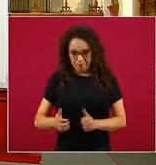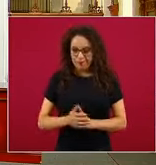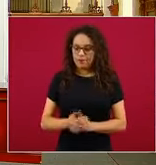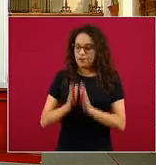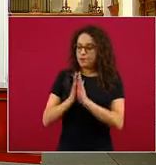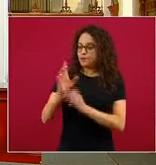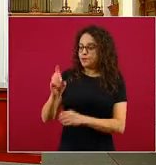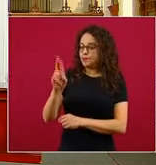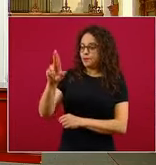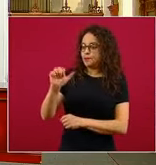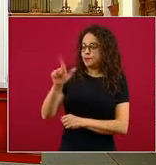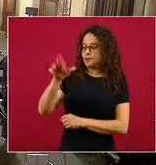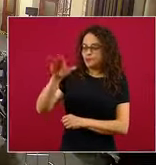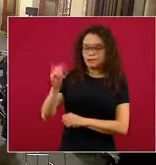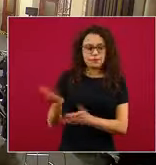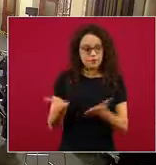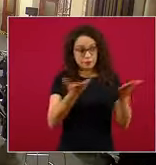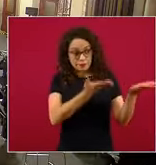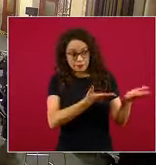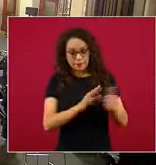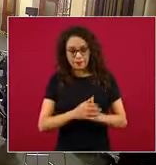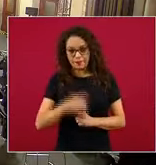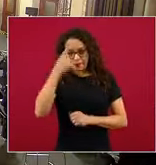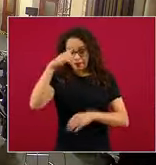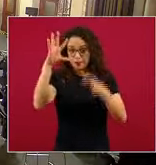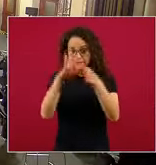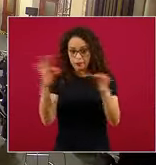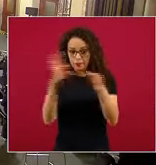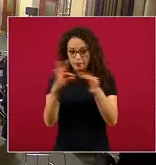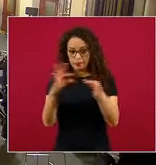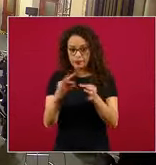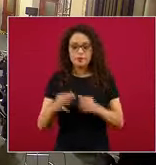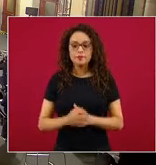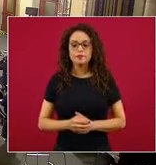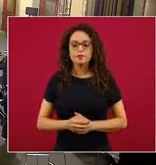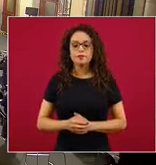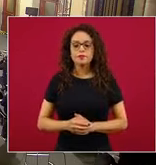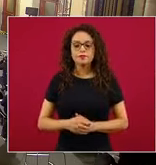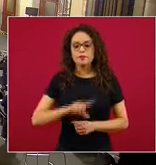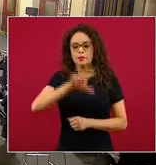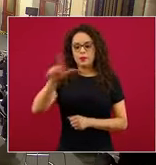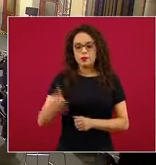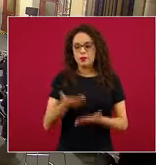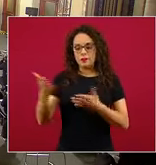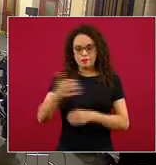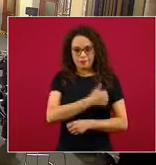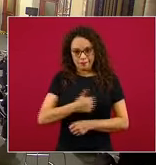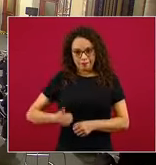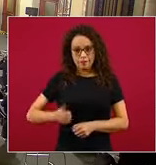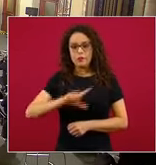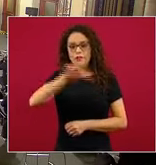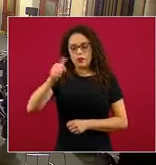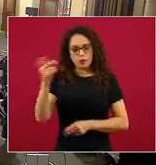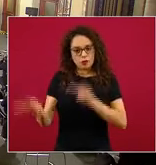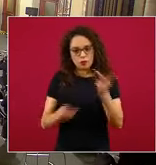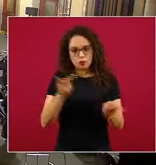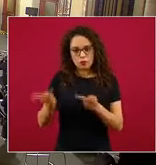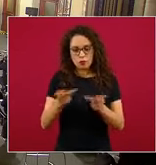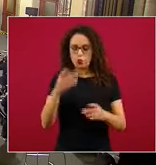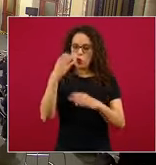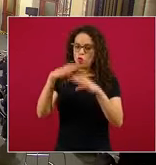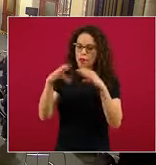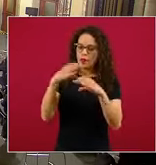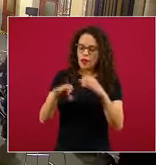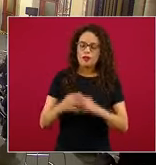presenta, enseguida le damos la palabra a la alcaldesa Ortiz Couturier y pasamos a preguntas y comentarios. Con mucho gusto,